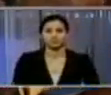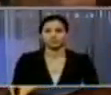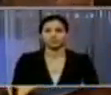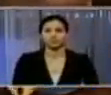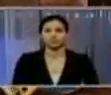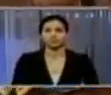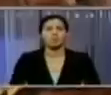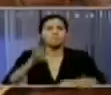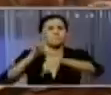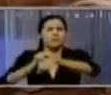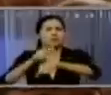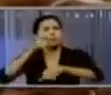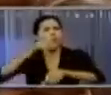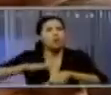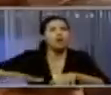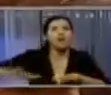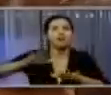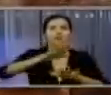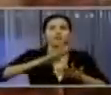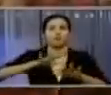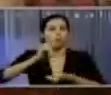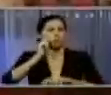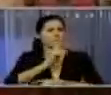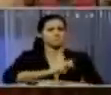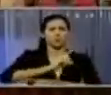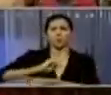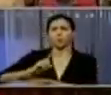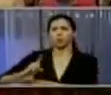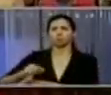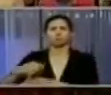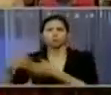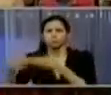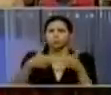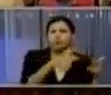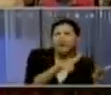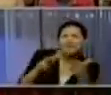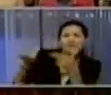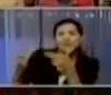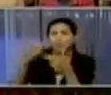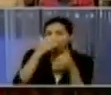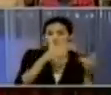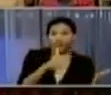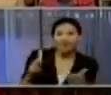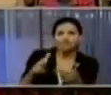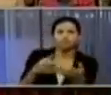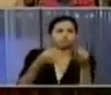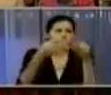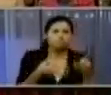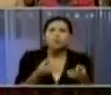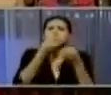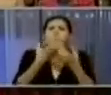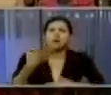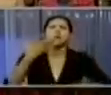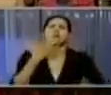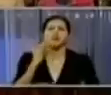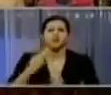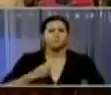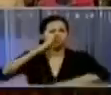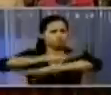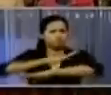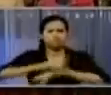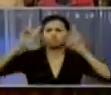médico de pueblo, comandante guerrillero. Ejemplo de moral, de ética, de rectitud,